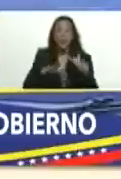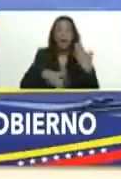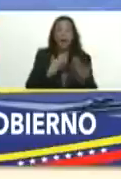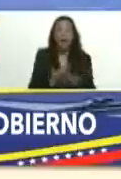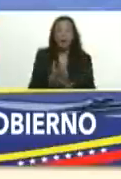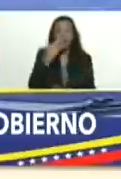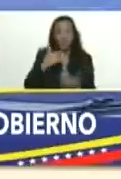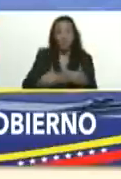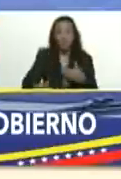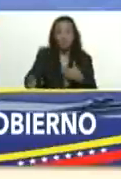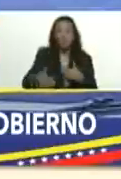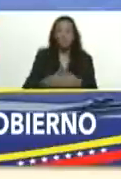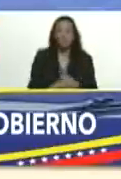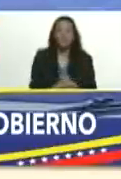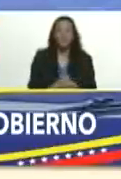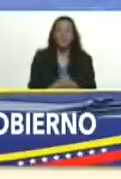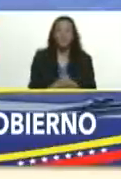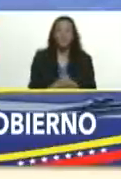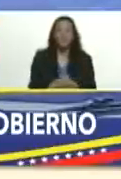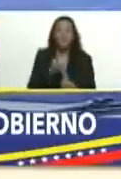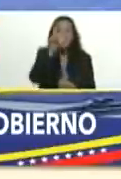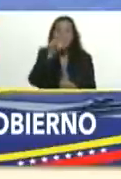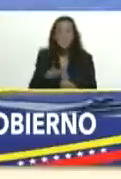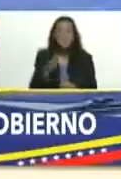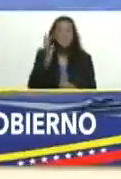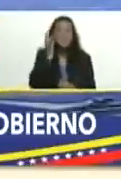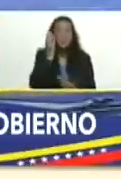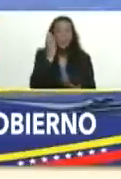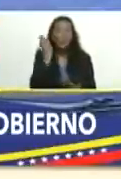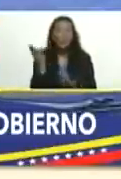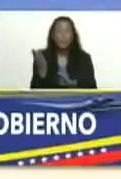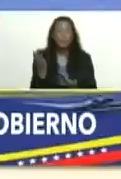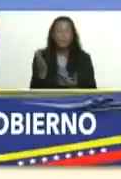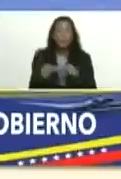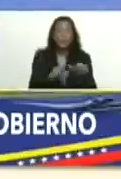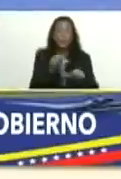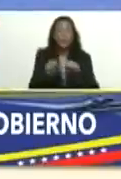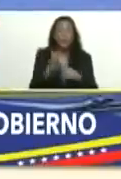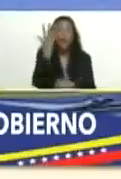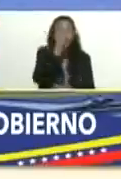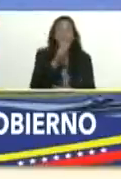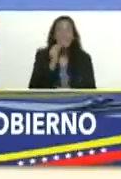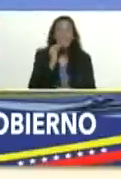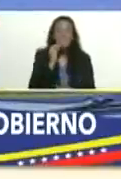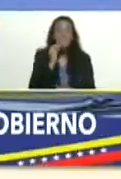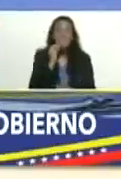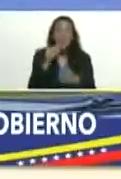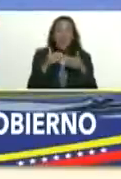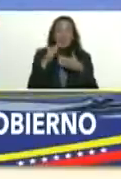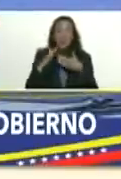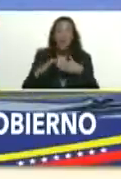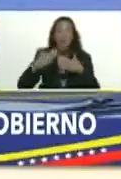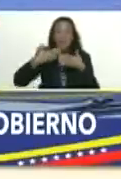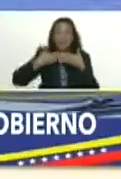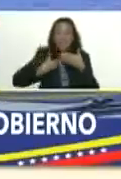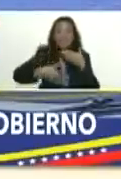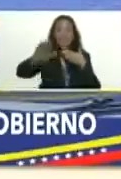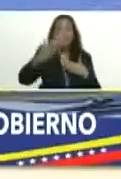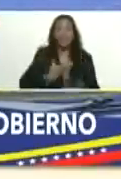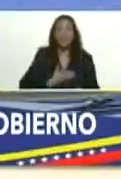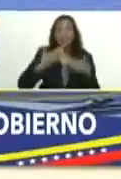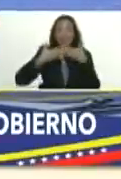nuestros días, tiene la clave de la eterna juventud y la eterna reelección, la